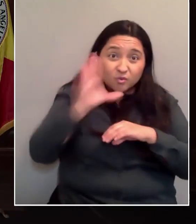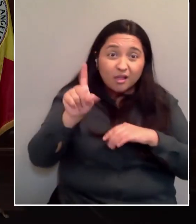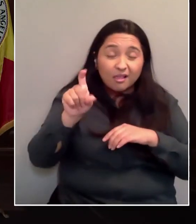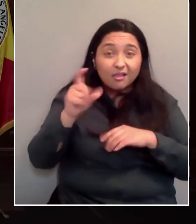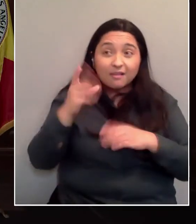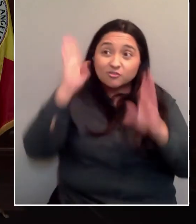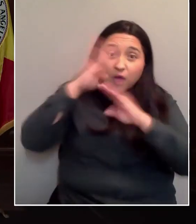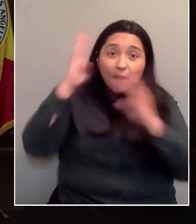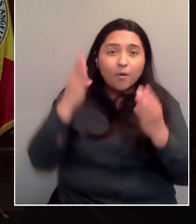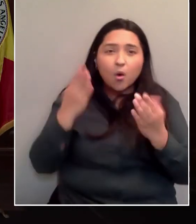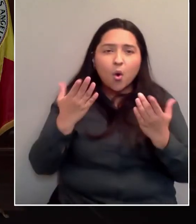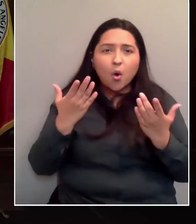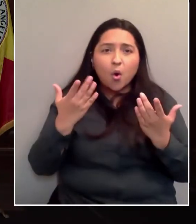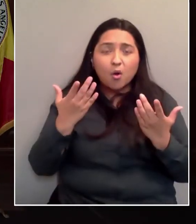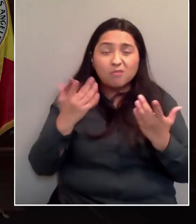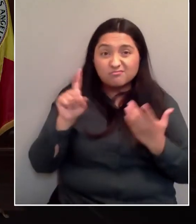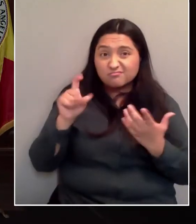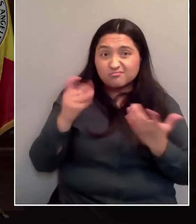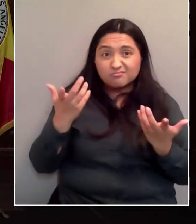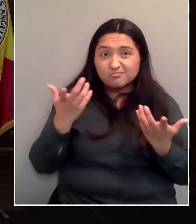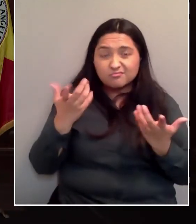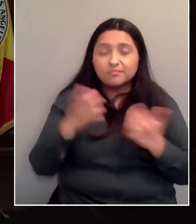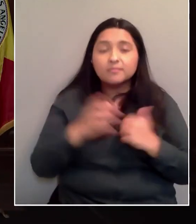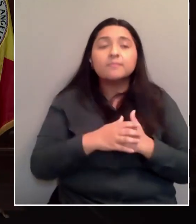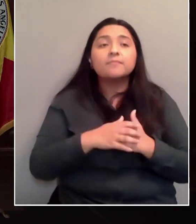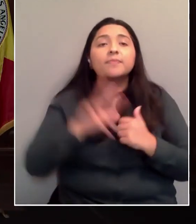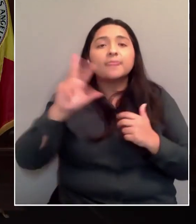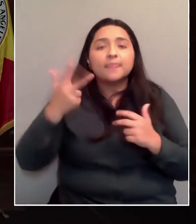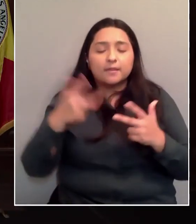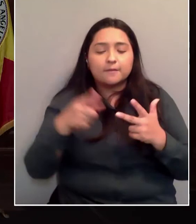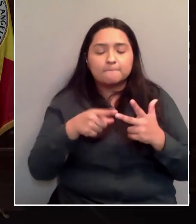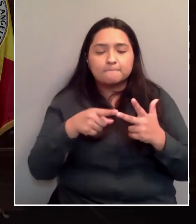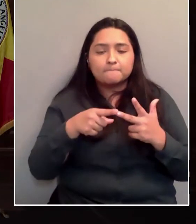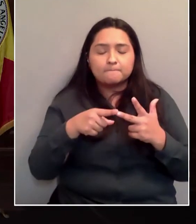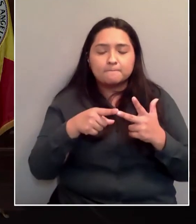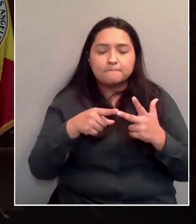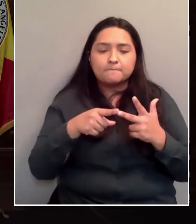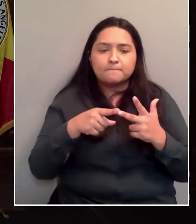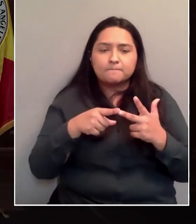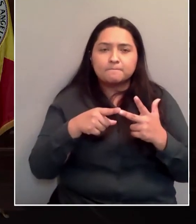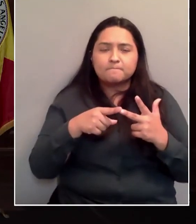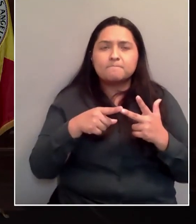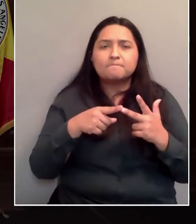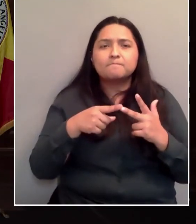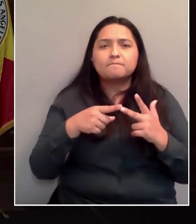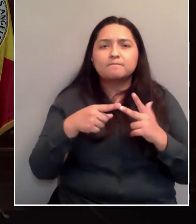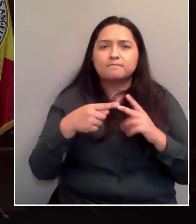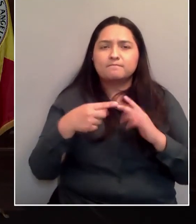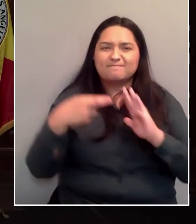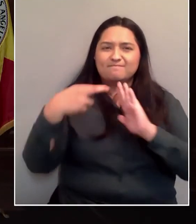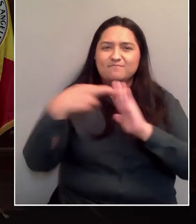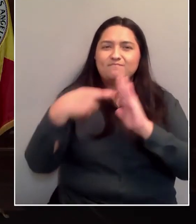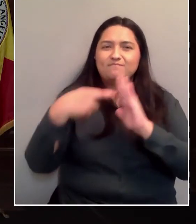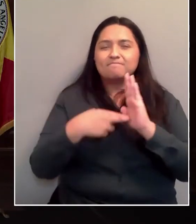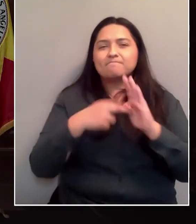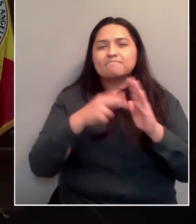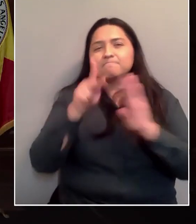va a pasar? ¿Los vamos a obligar o qué va a pasar? Y tercero y último, ¿cómo están las regulaciones durante la pandemia para los